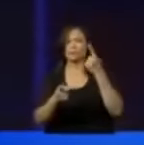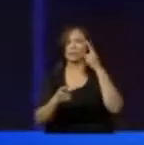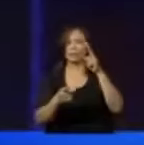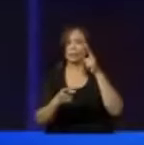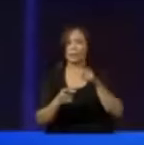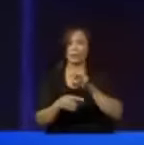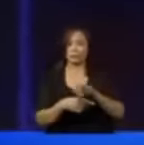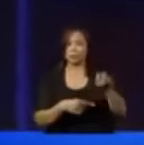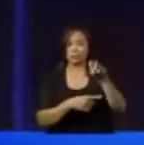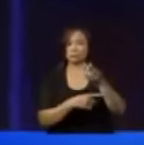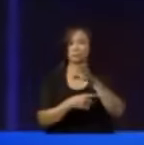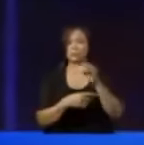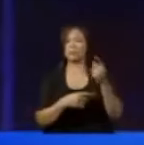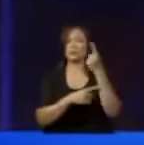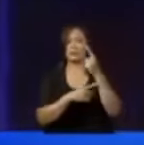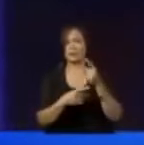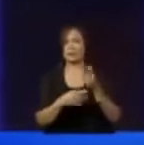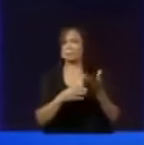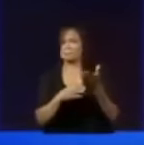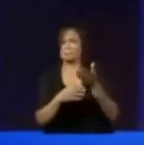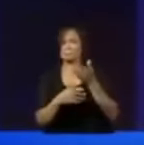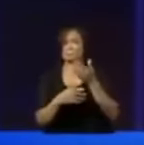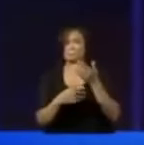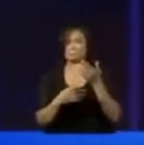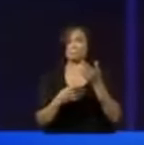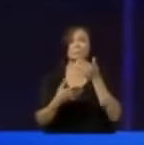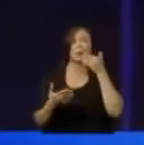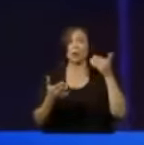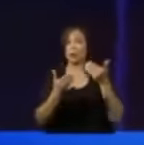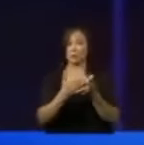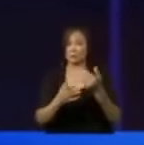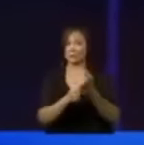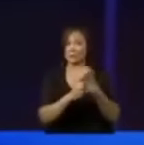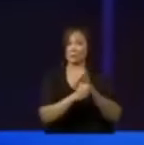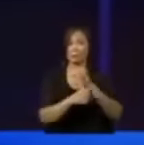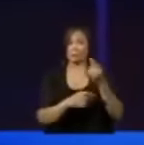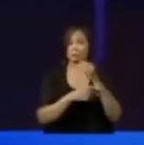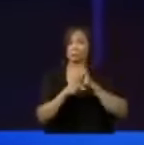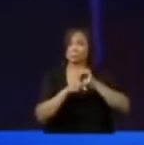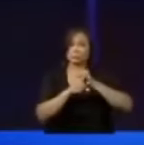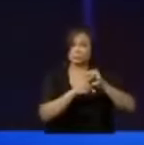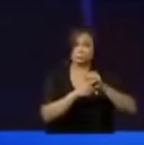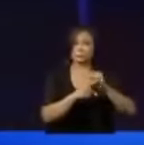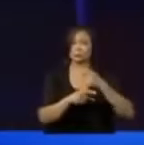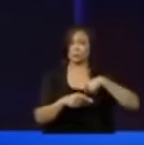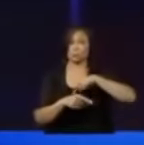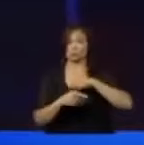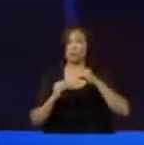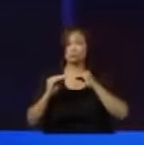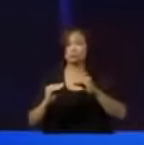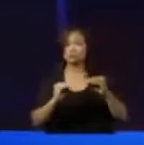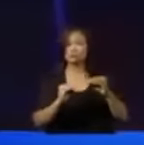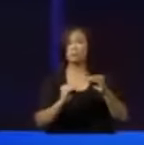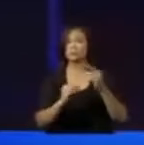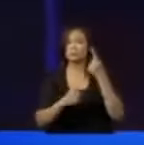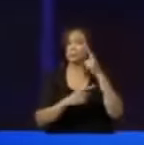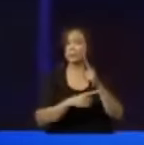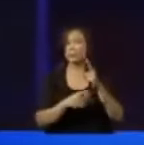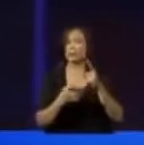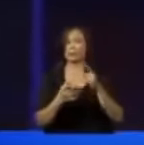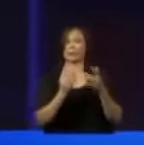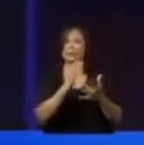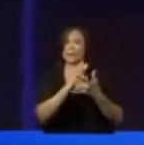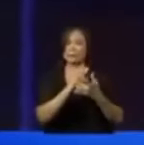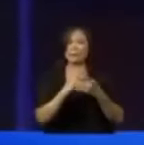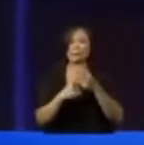dado al turismo también, donde hay mejor calidad de empleo, con el entrenamiento, como nosotros dijimos, en la